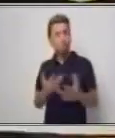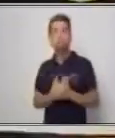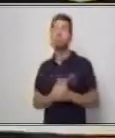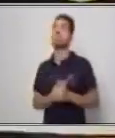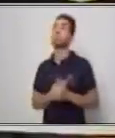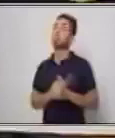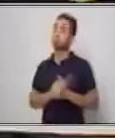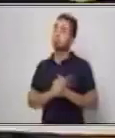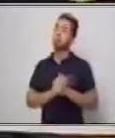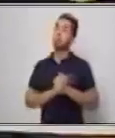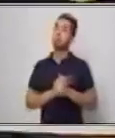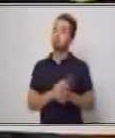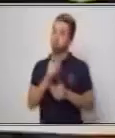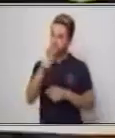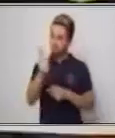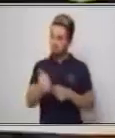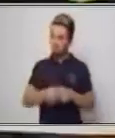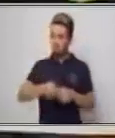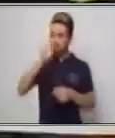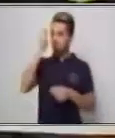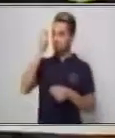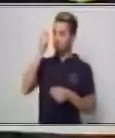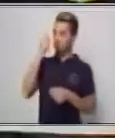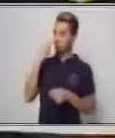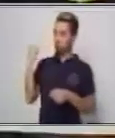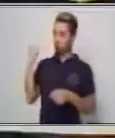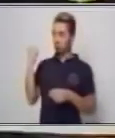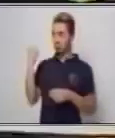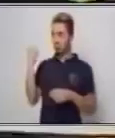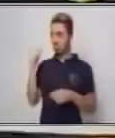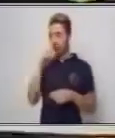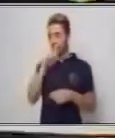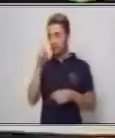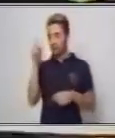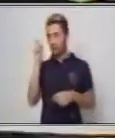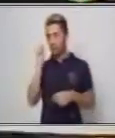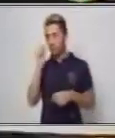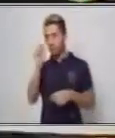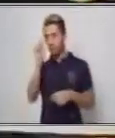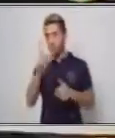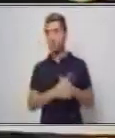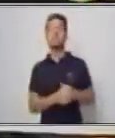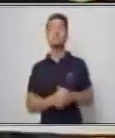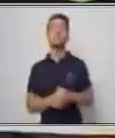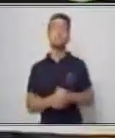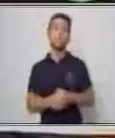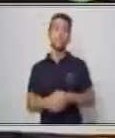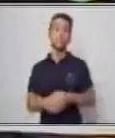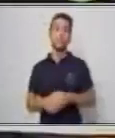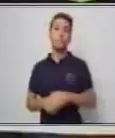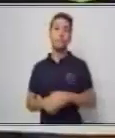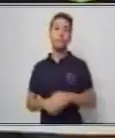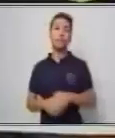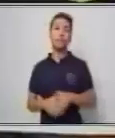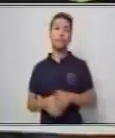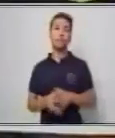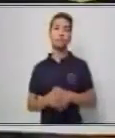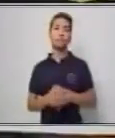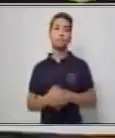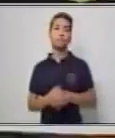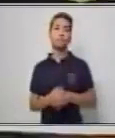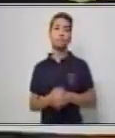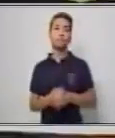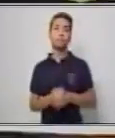¡Ah! 100 puntos. Voy a volver a levantar mi bombillita. 100 puntos. ¿Por qué? Te voy a explicar.